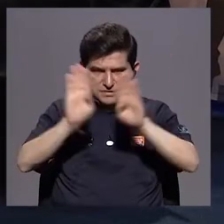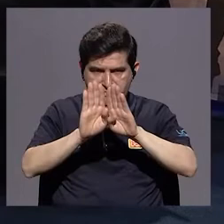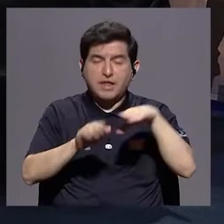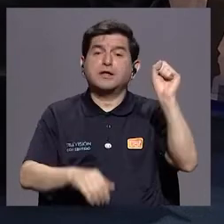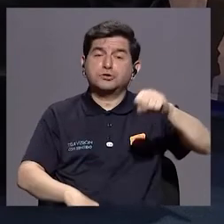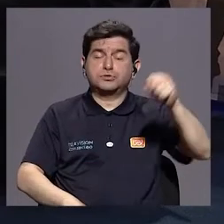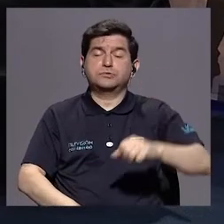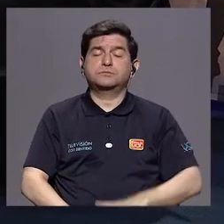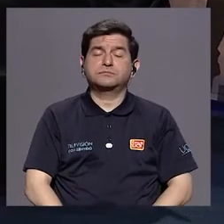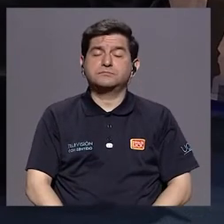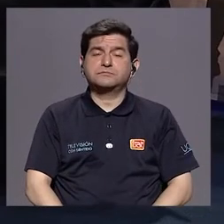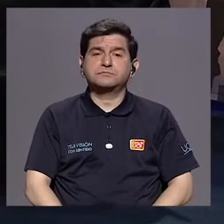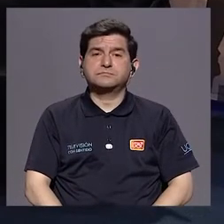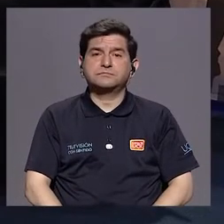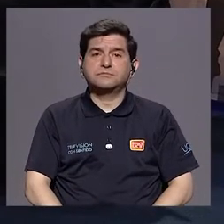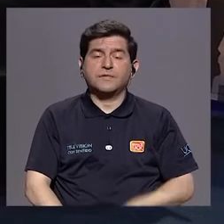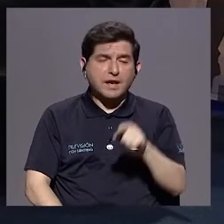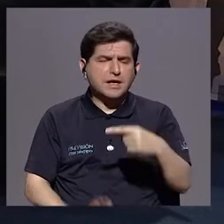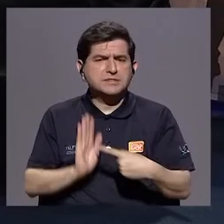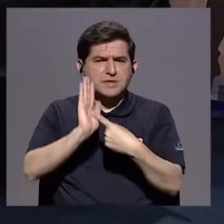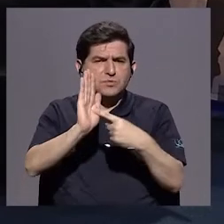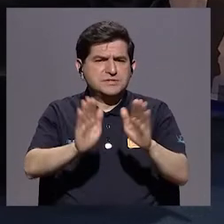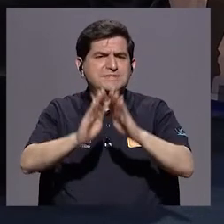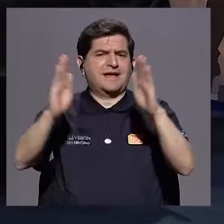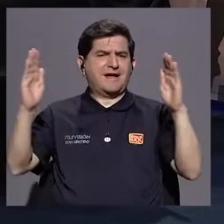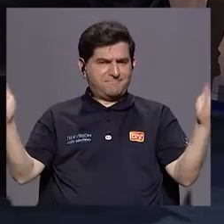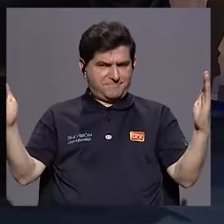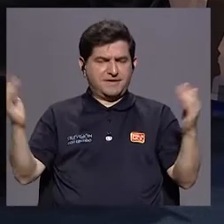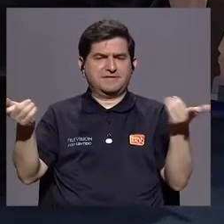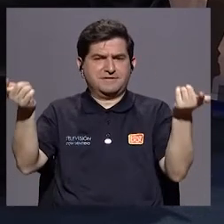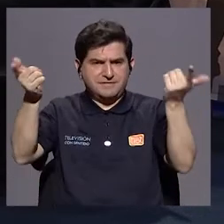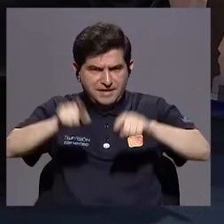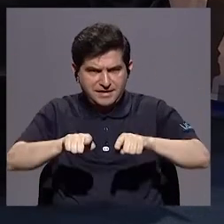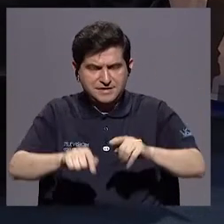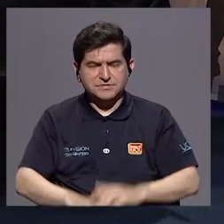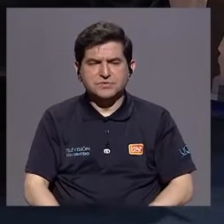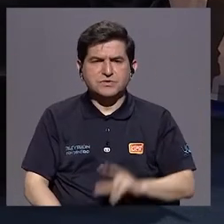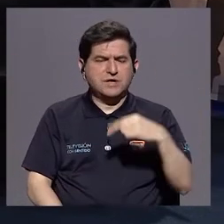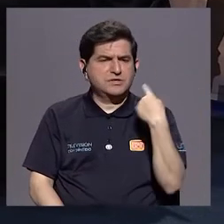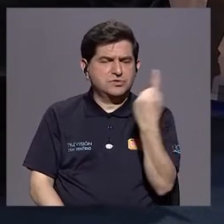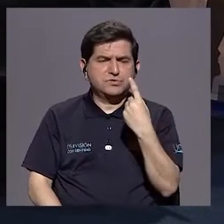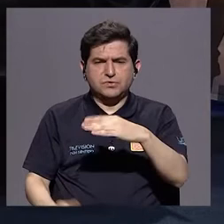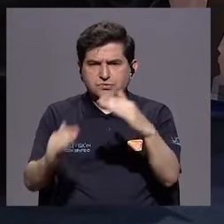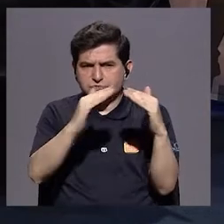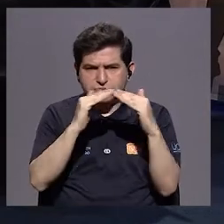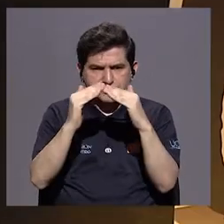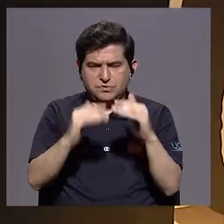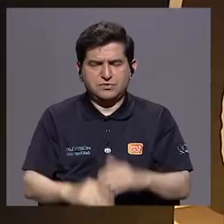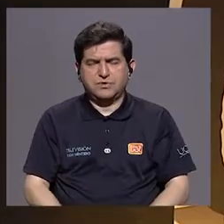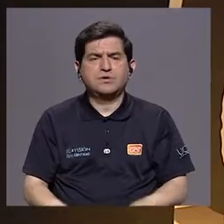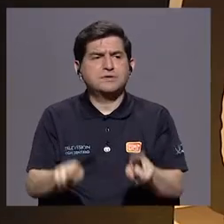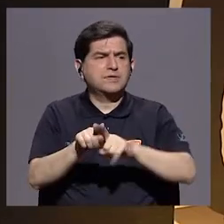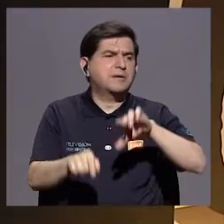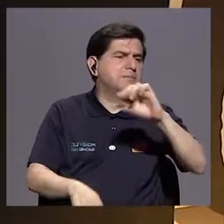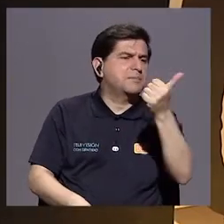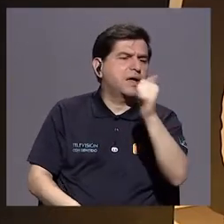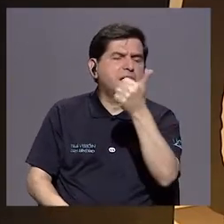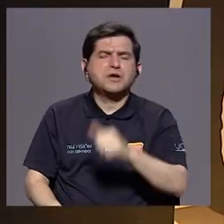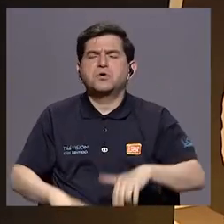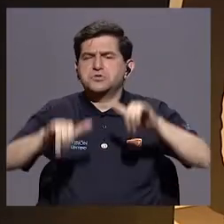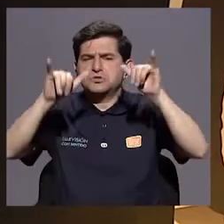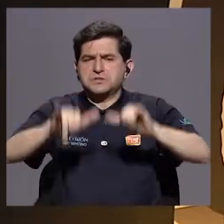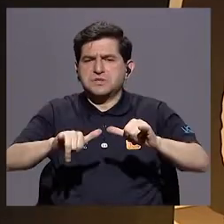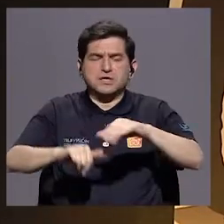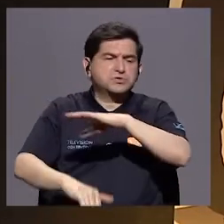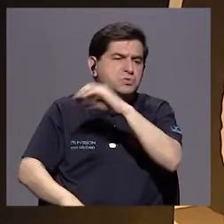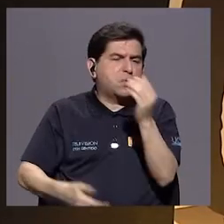que es esa exhibición abierta que ocurre no sólo en ciudades donde albergan biennale sino en otras de manera permanente o